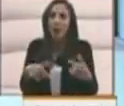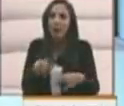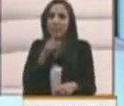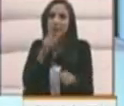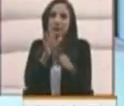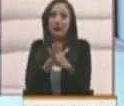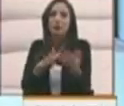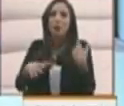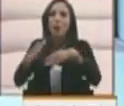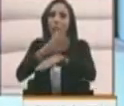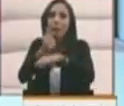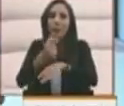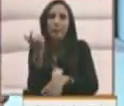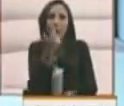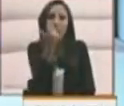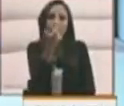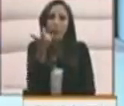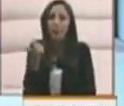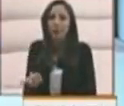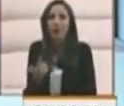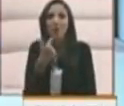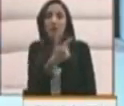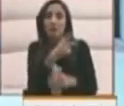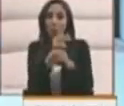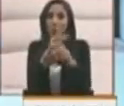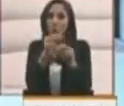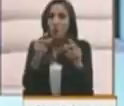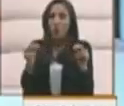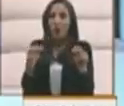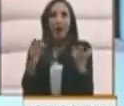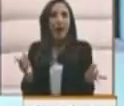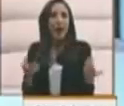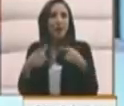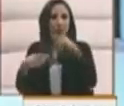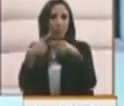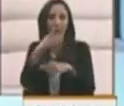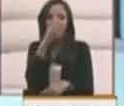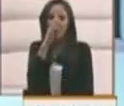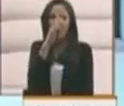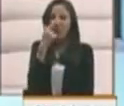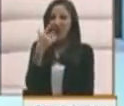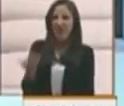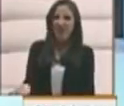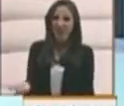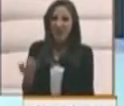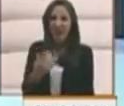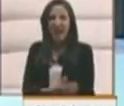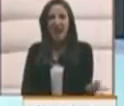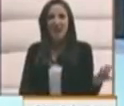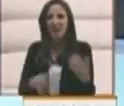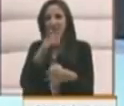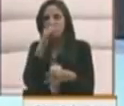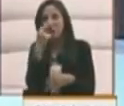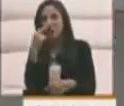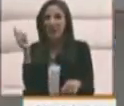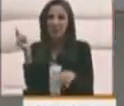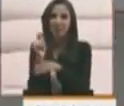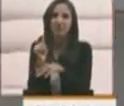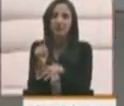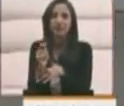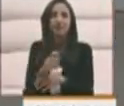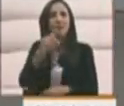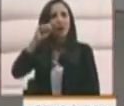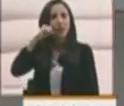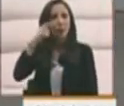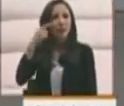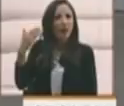estuvieran negando. Y después de la negación, la burla. ¿No pasó eso acaso con Daktari? ¿Recuerdan aquellos que eran